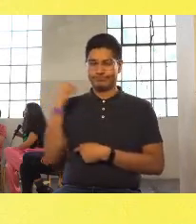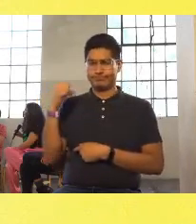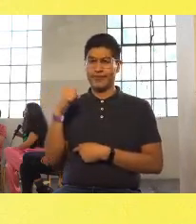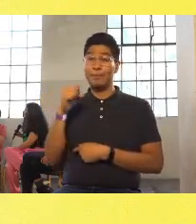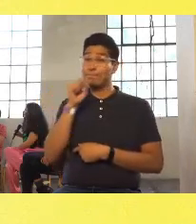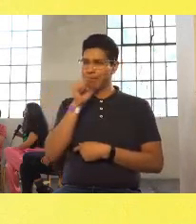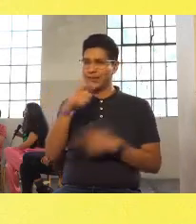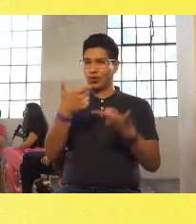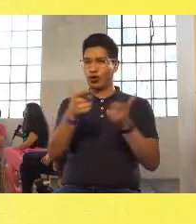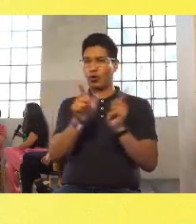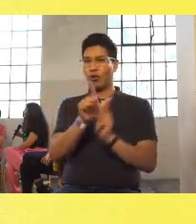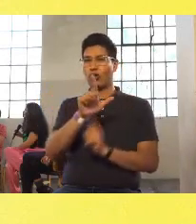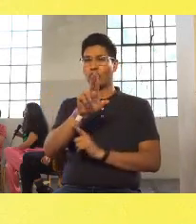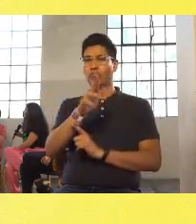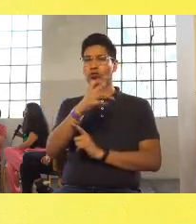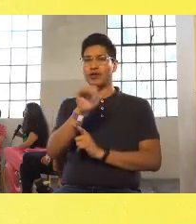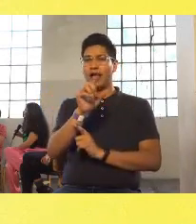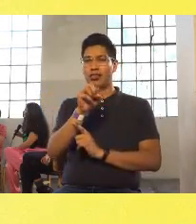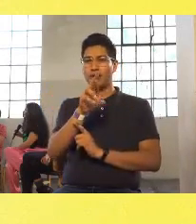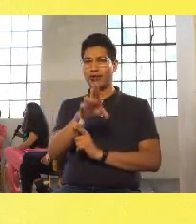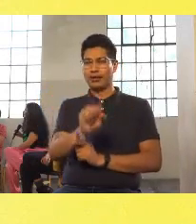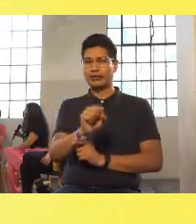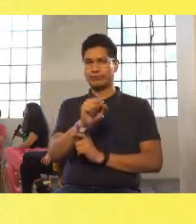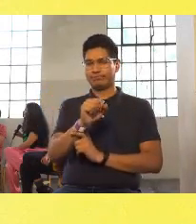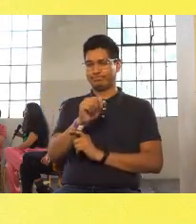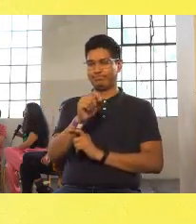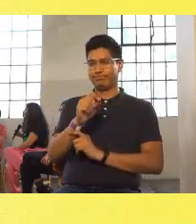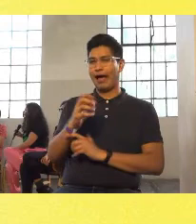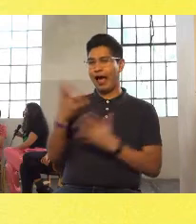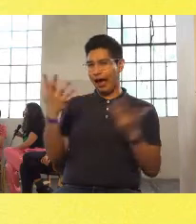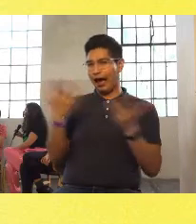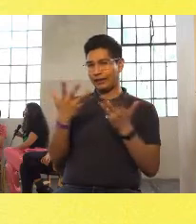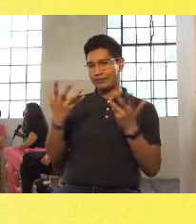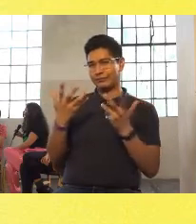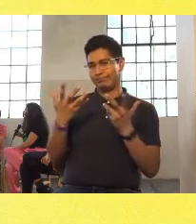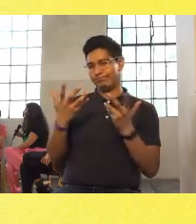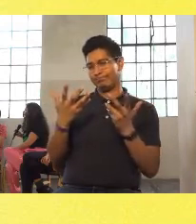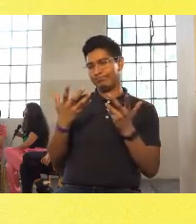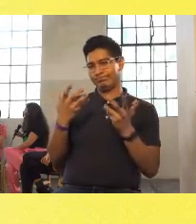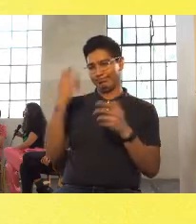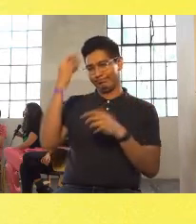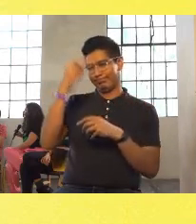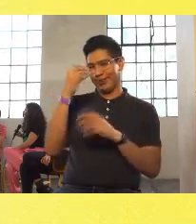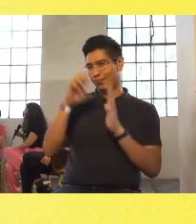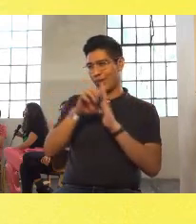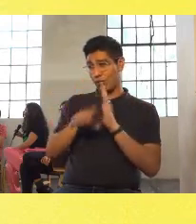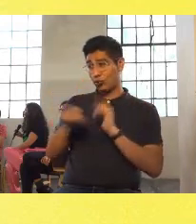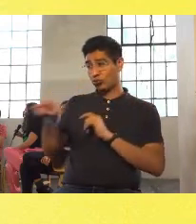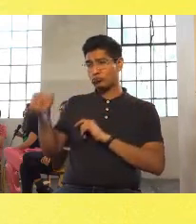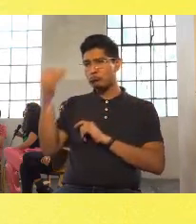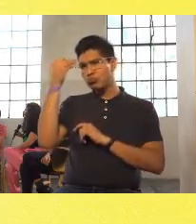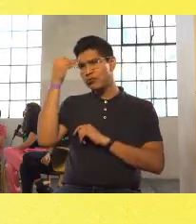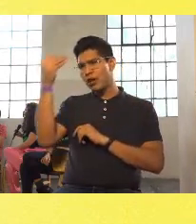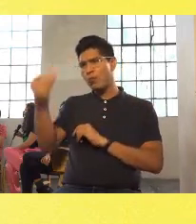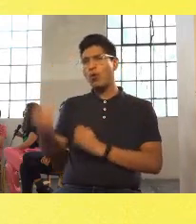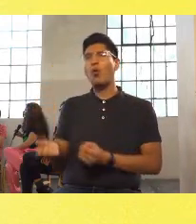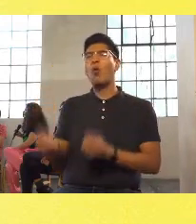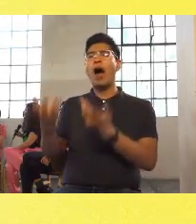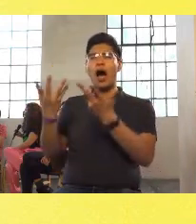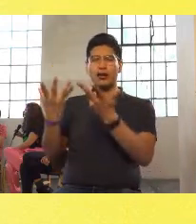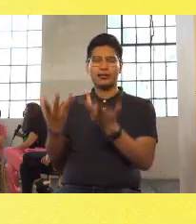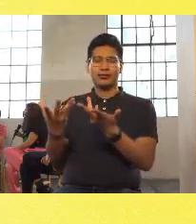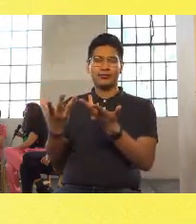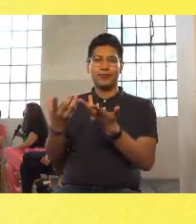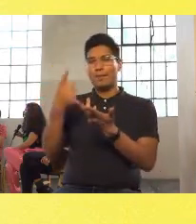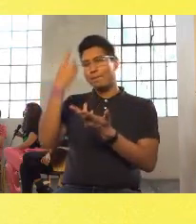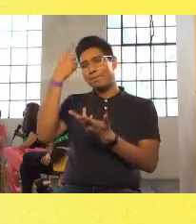ejercicio, por ejemplo, de, a ver, Ana Laura, haces ilustraciones, ¿cuánto te tardas en...? Y así, como una cosa como que suena cero romántica y cero